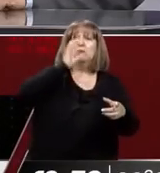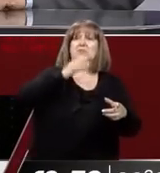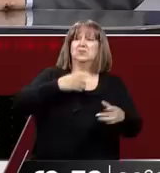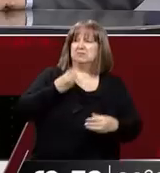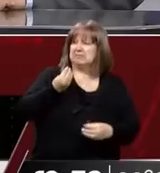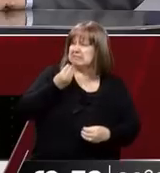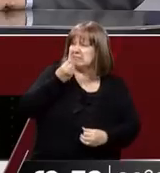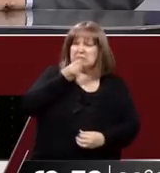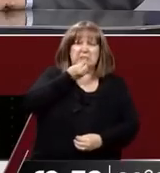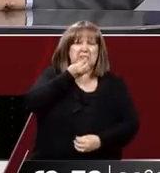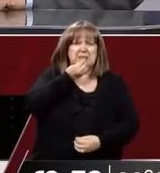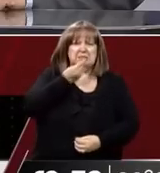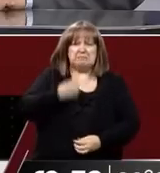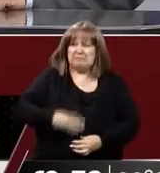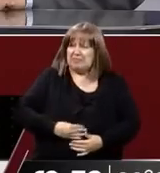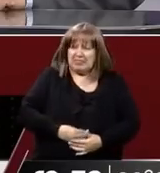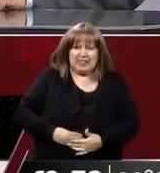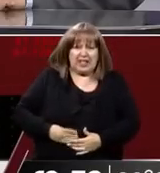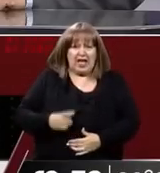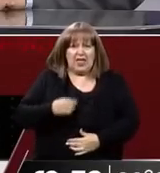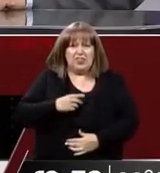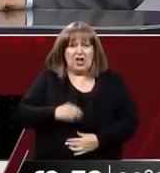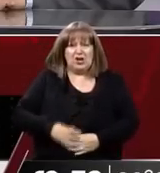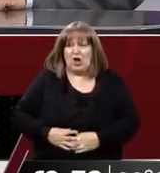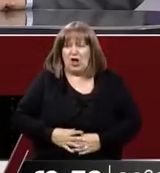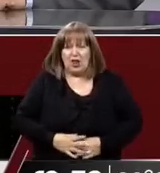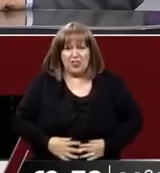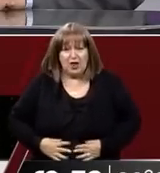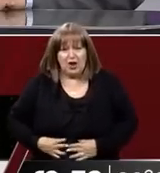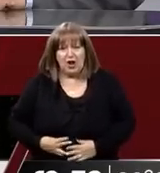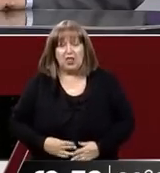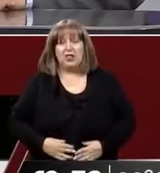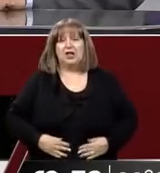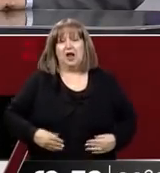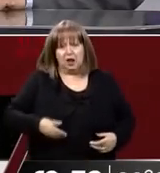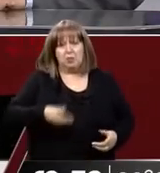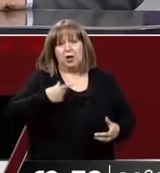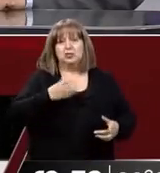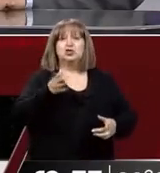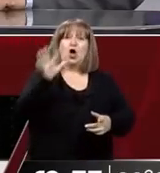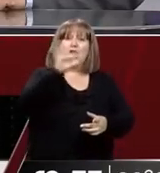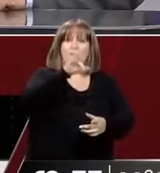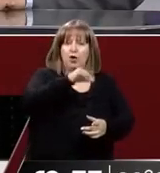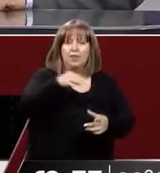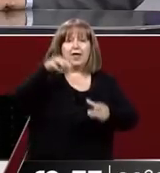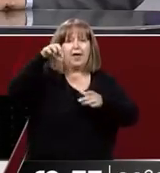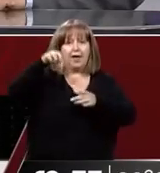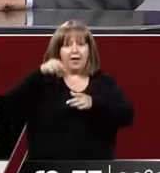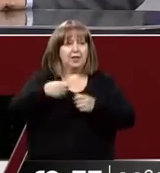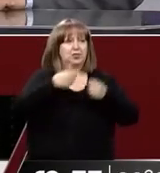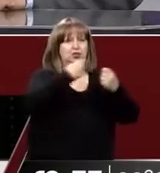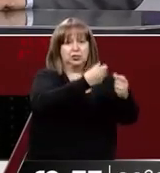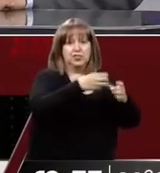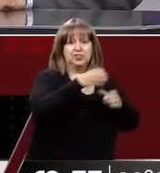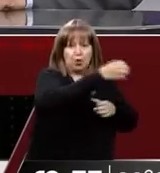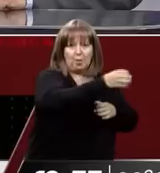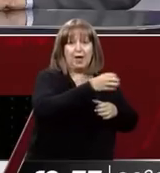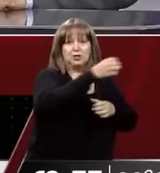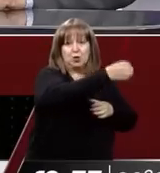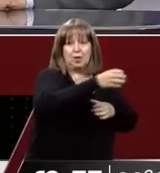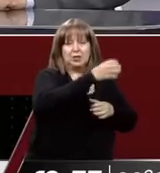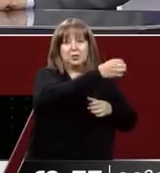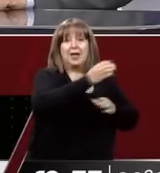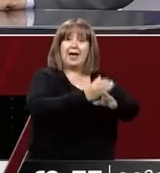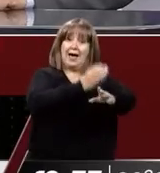menos dio a entender que ella también le llamaba hijo a Elías Entonces hubo bastantes contradicciones que la fiscalía lo marcó hoy